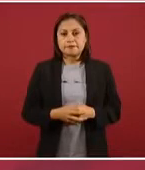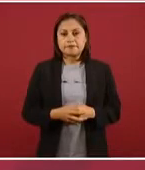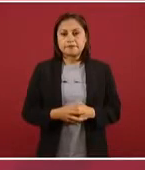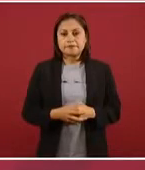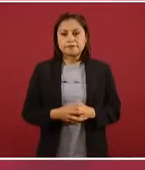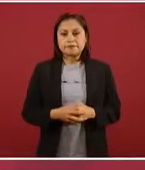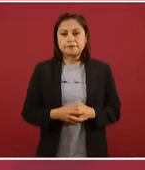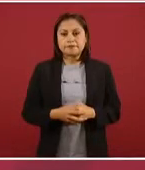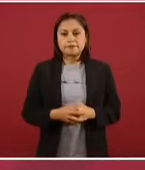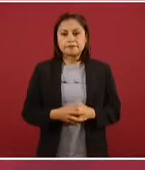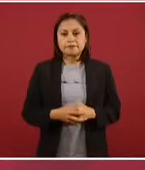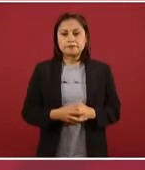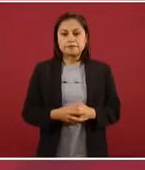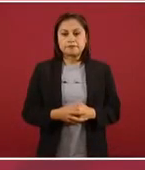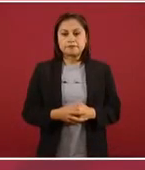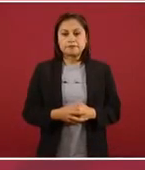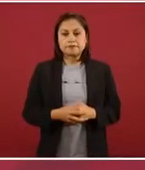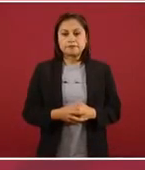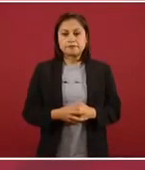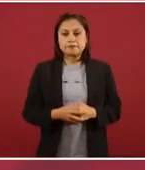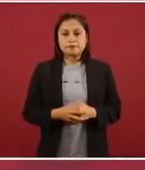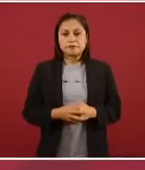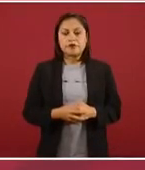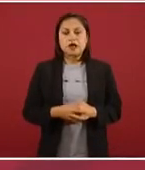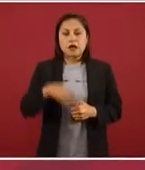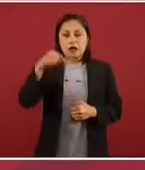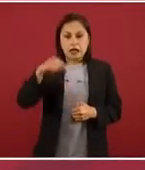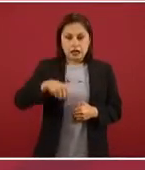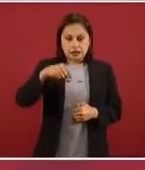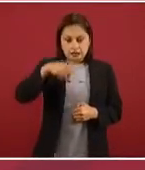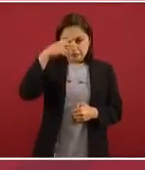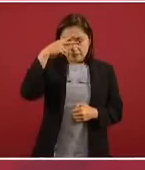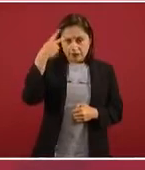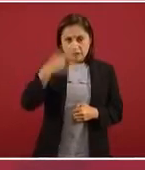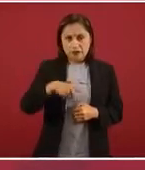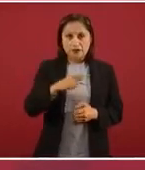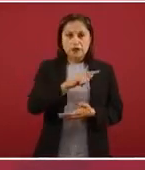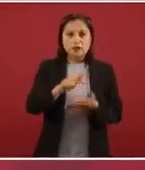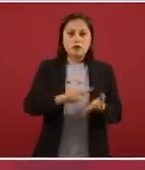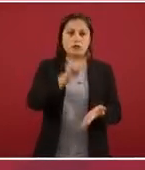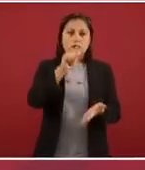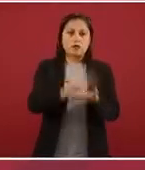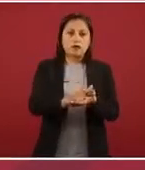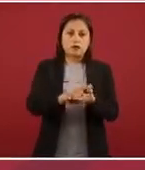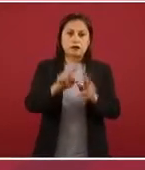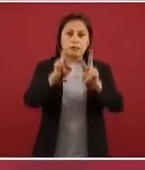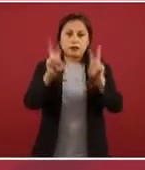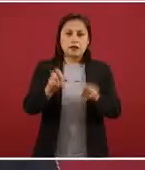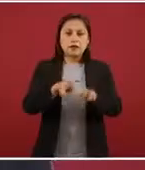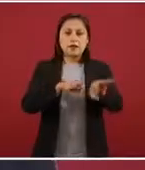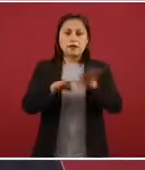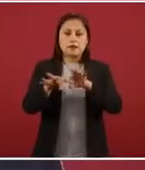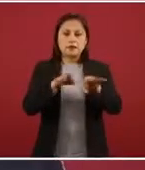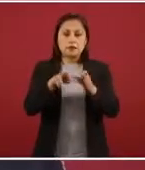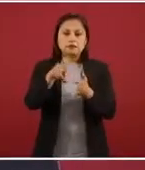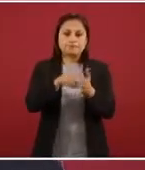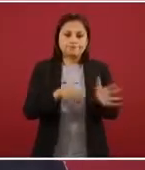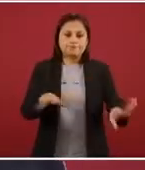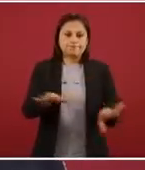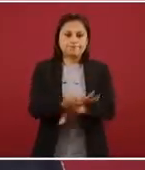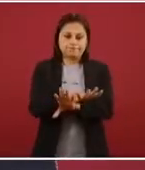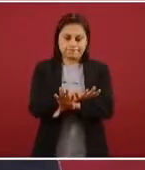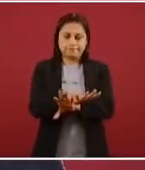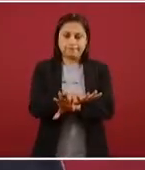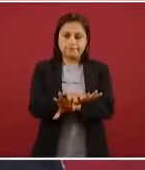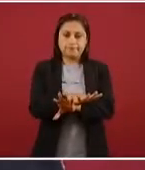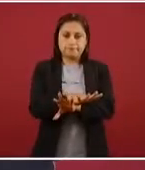una reforma laboral en el país. Es algo que coincide con